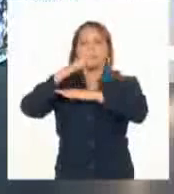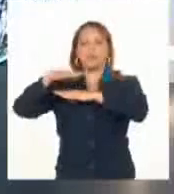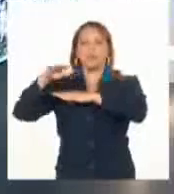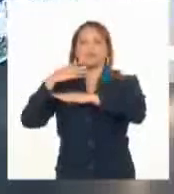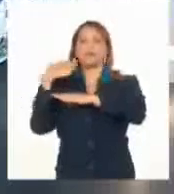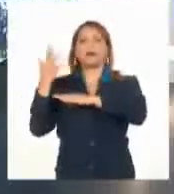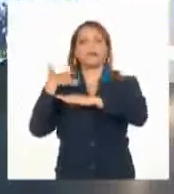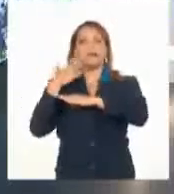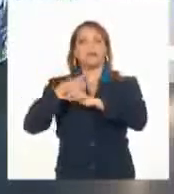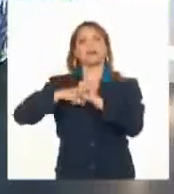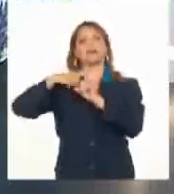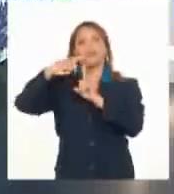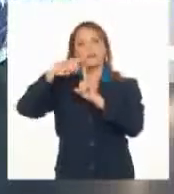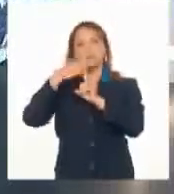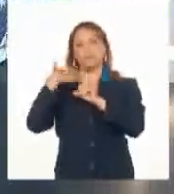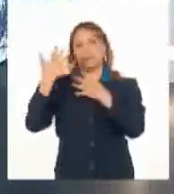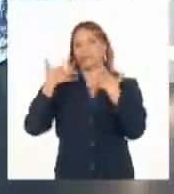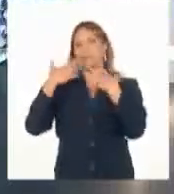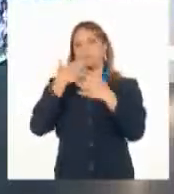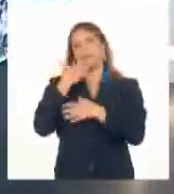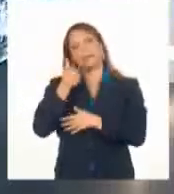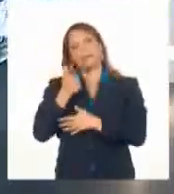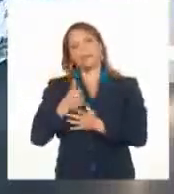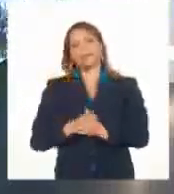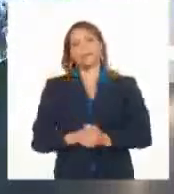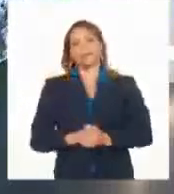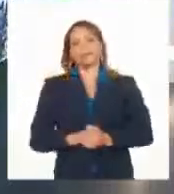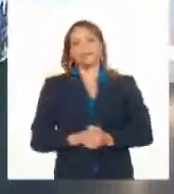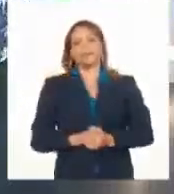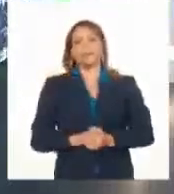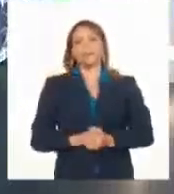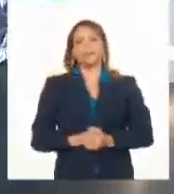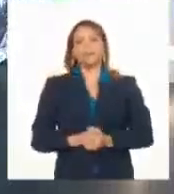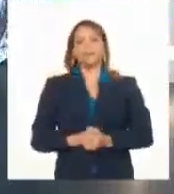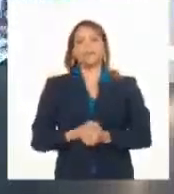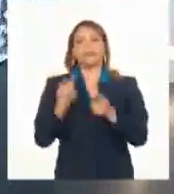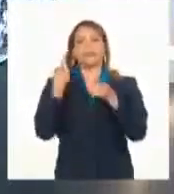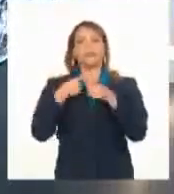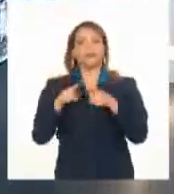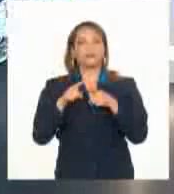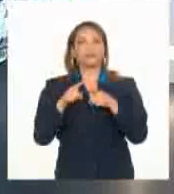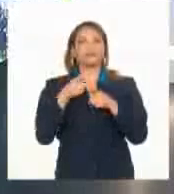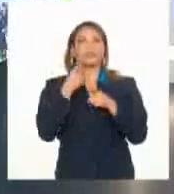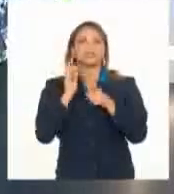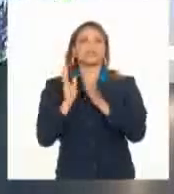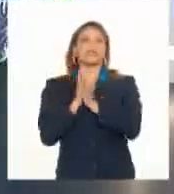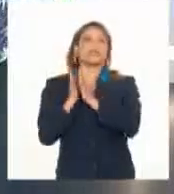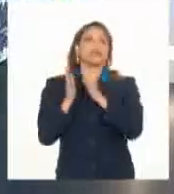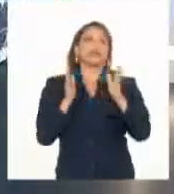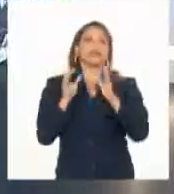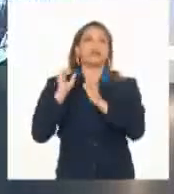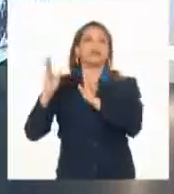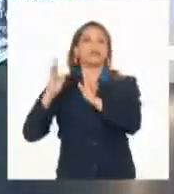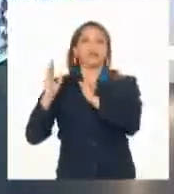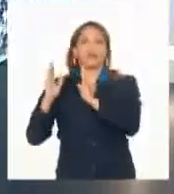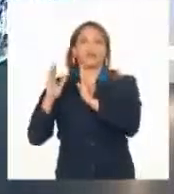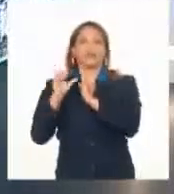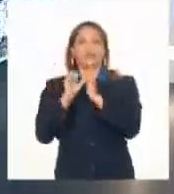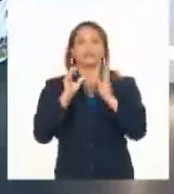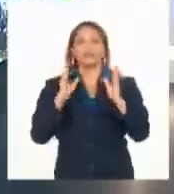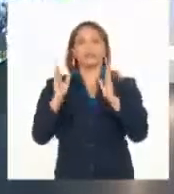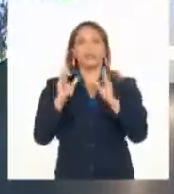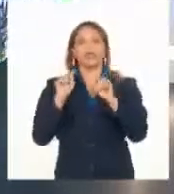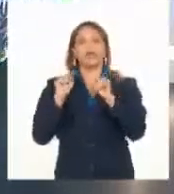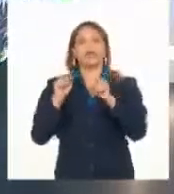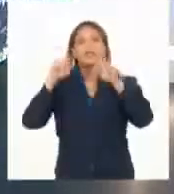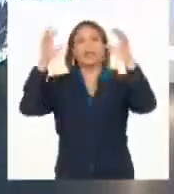frescas. Sí, exactamente. Tenemos otra situación meteorológica para la parte occidental y central, donde